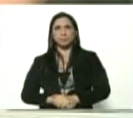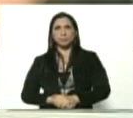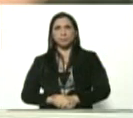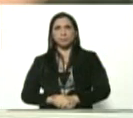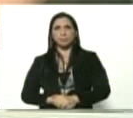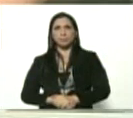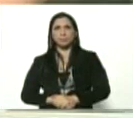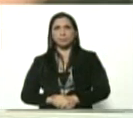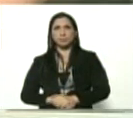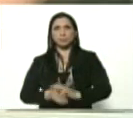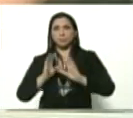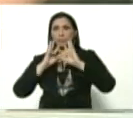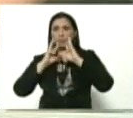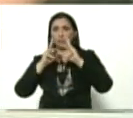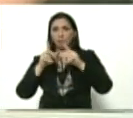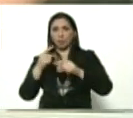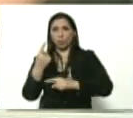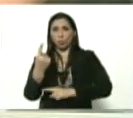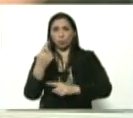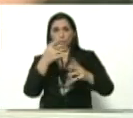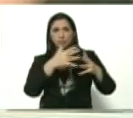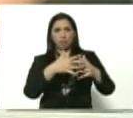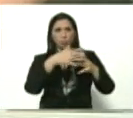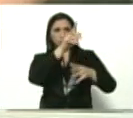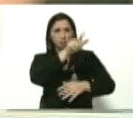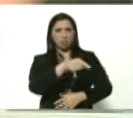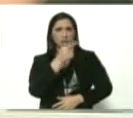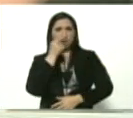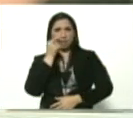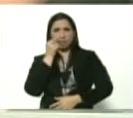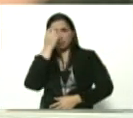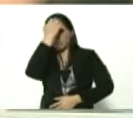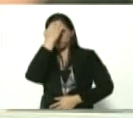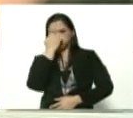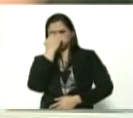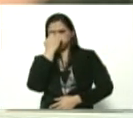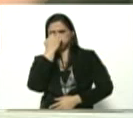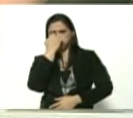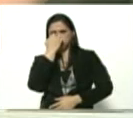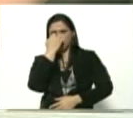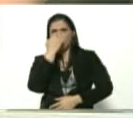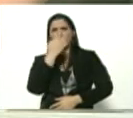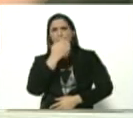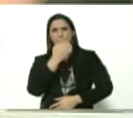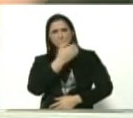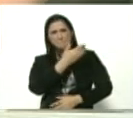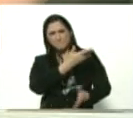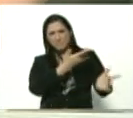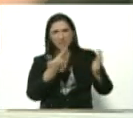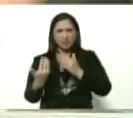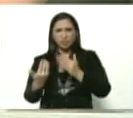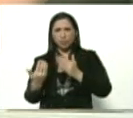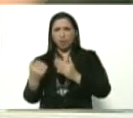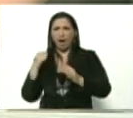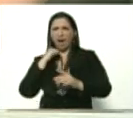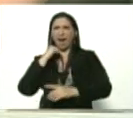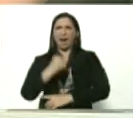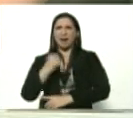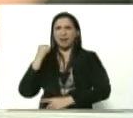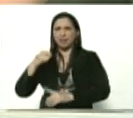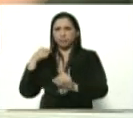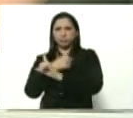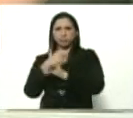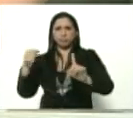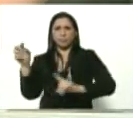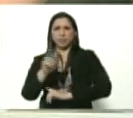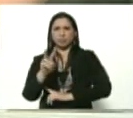el testimonio de uno de estos estadounidenses mercenarios que vino a agredir y a matar a Venezuela. Y ustedes saquen sus propias